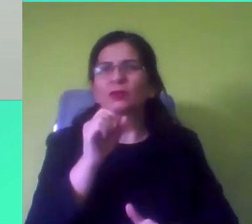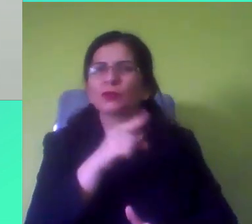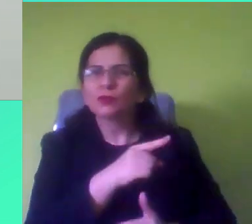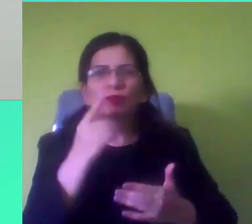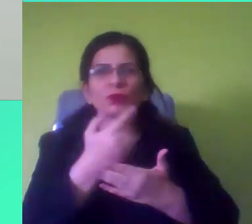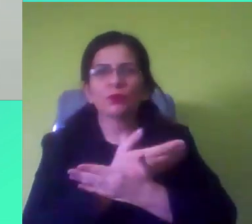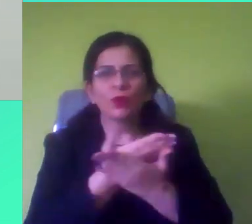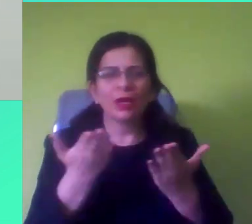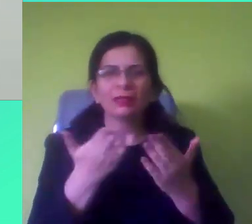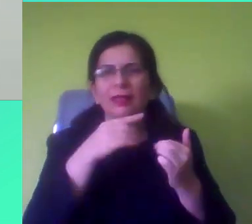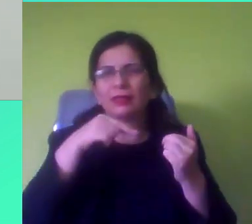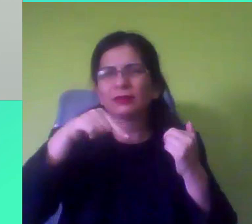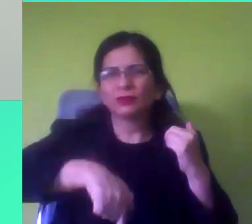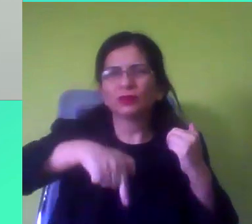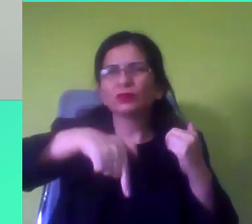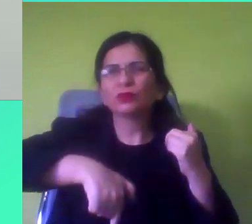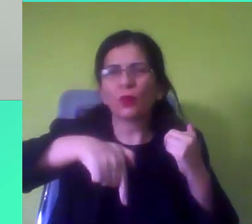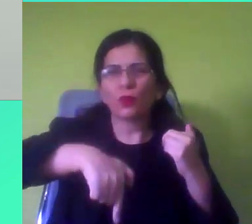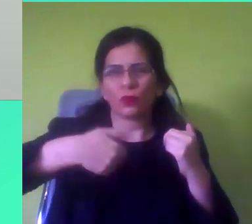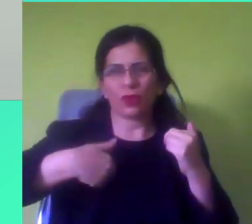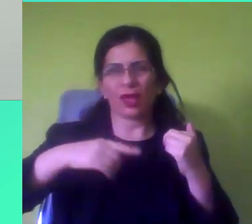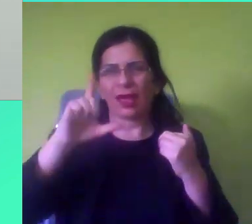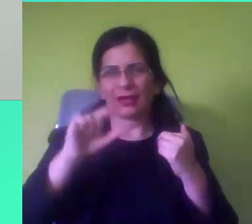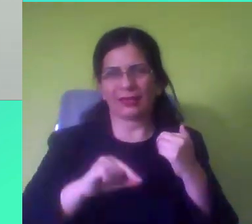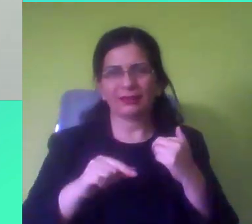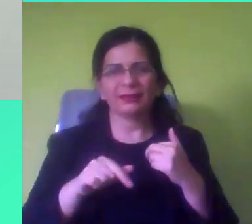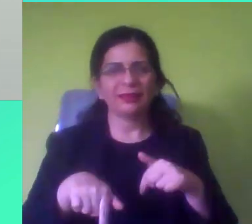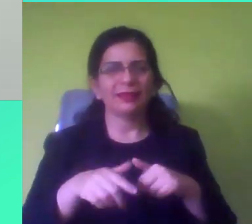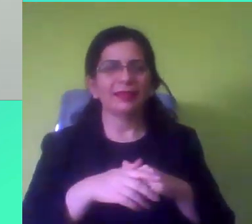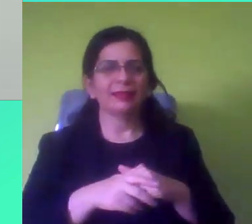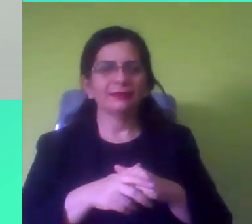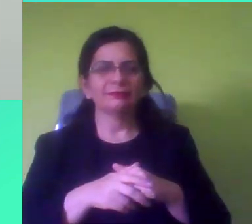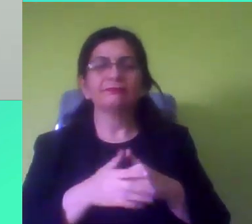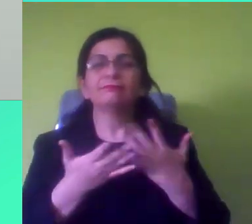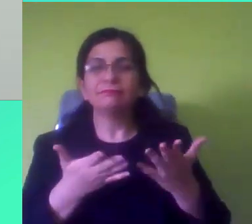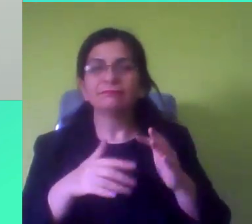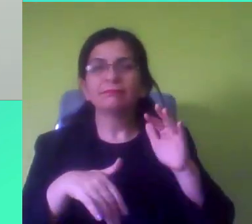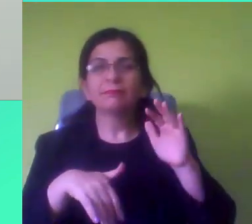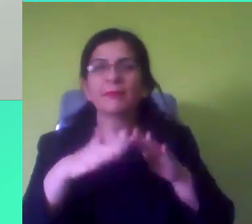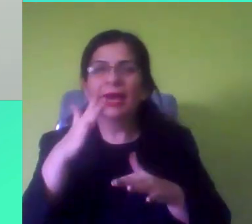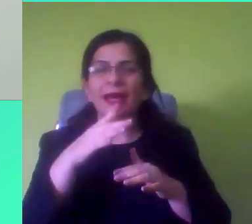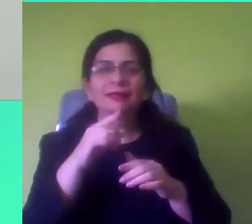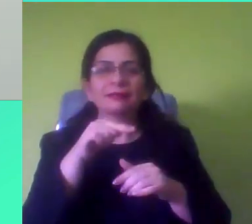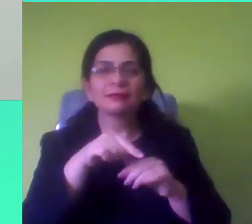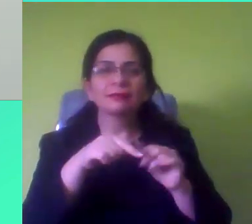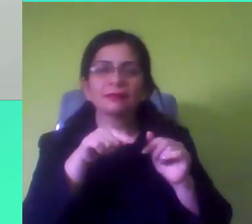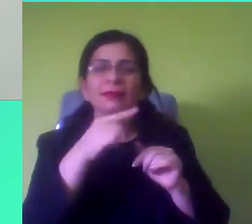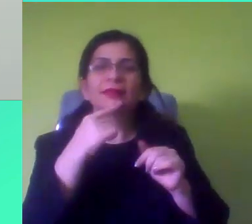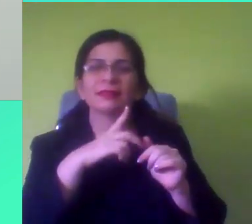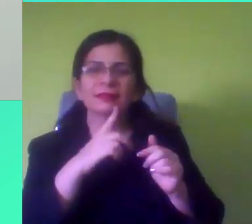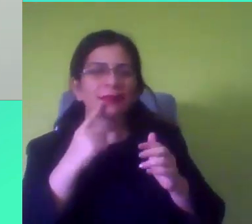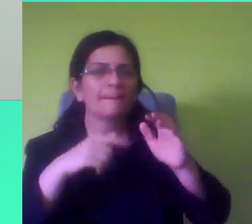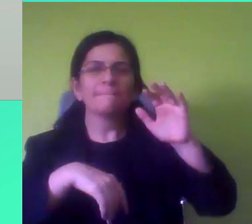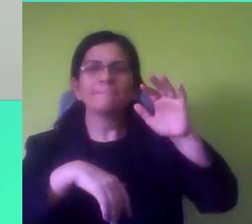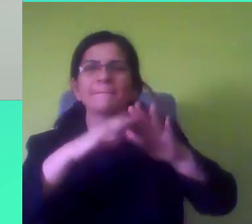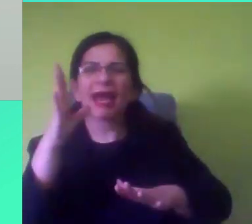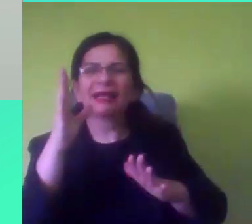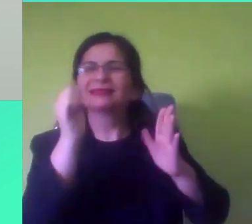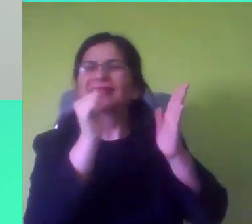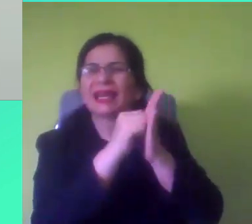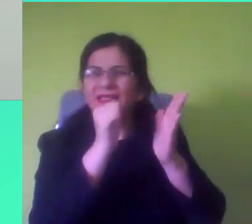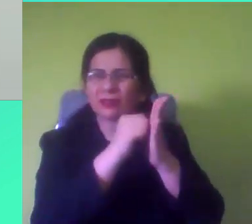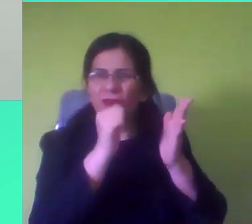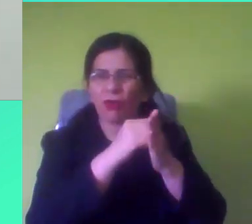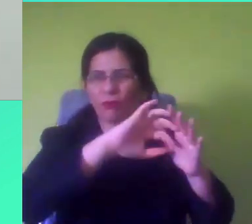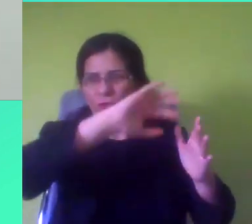a los de Patagonia y algunos grandes glaciares que hay en los Andes centrales, pero los glaciares de escombros son los más numerosos, si bien ocupan un área menor,